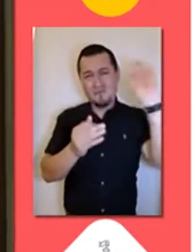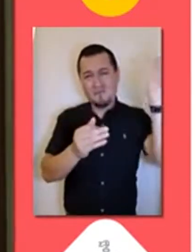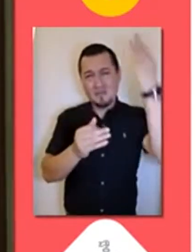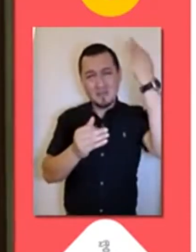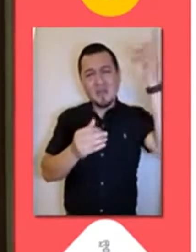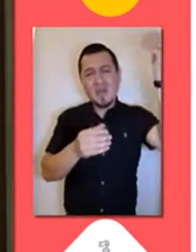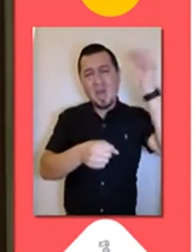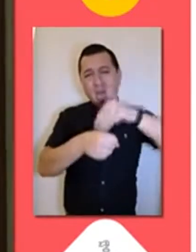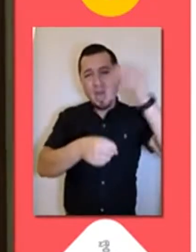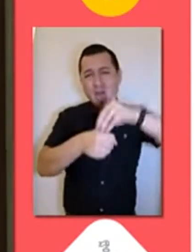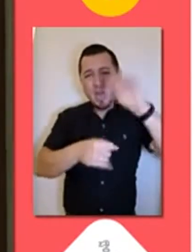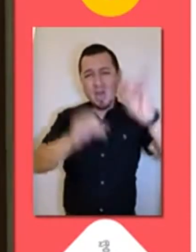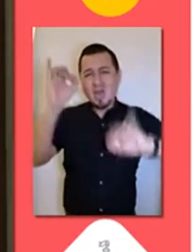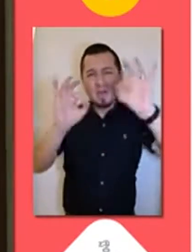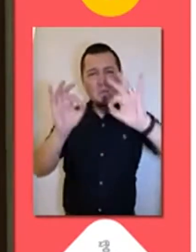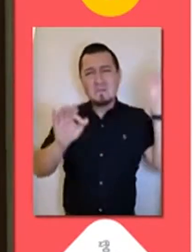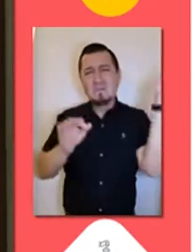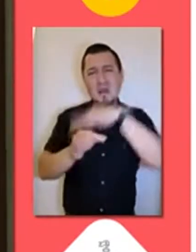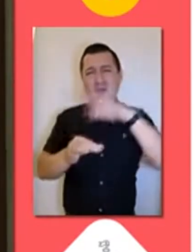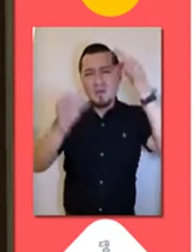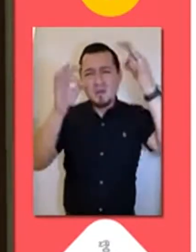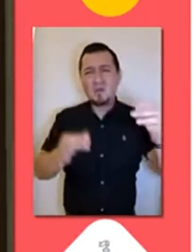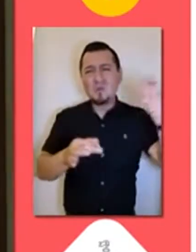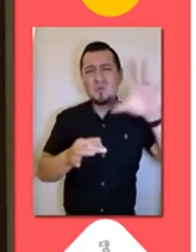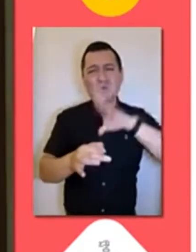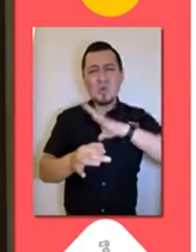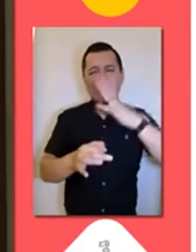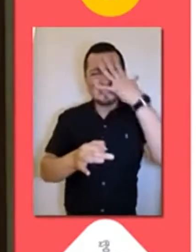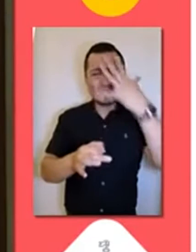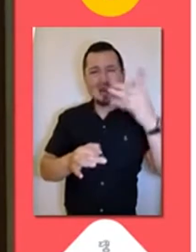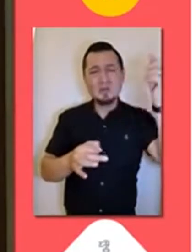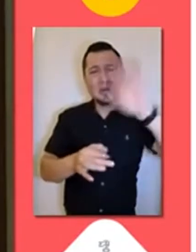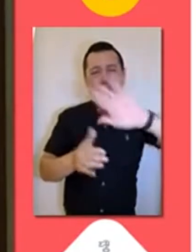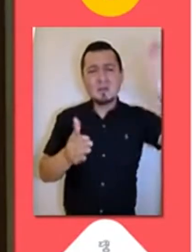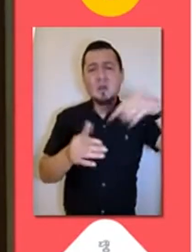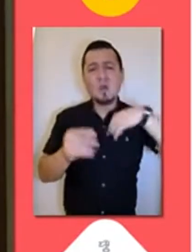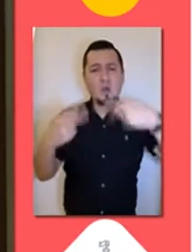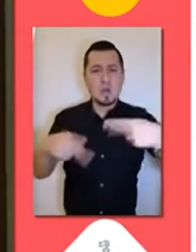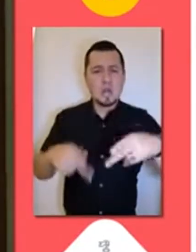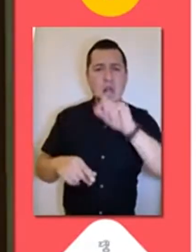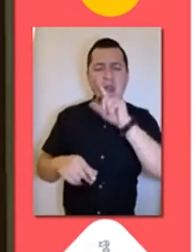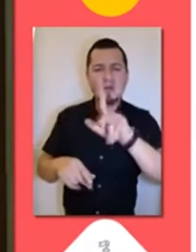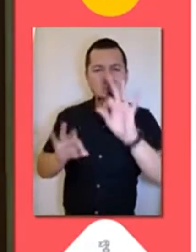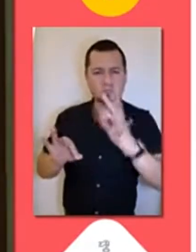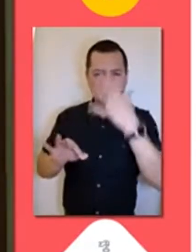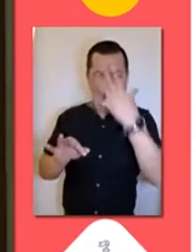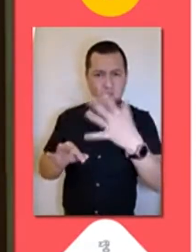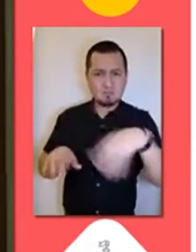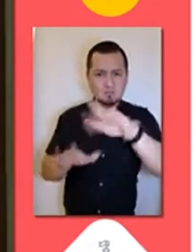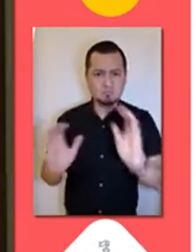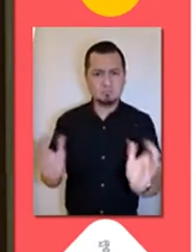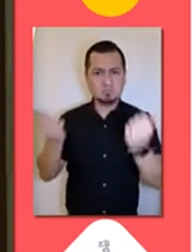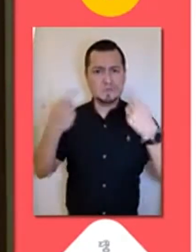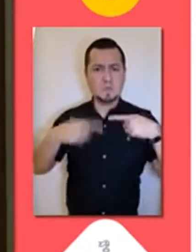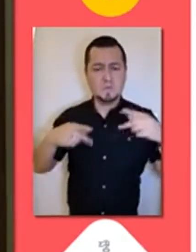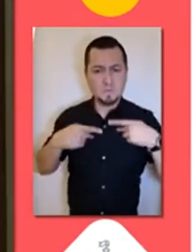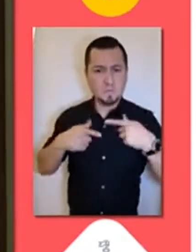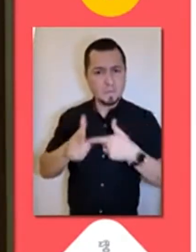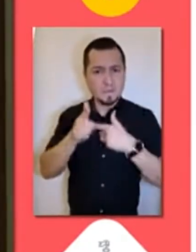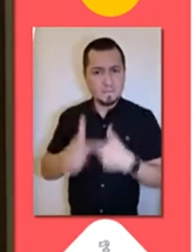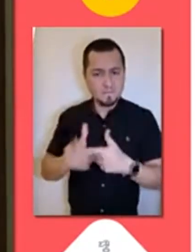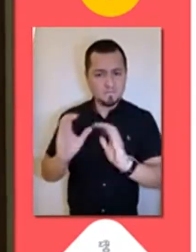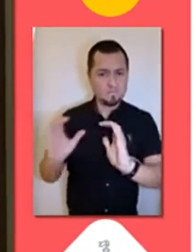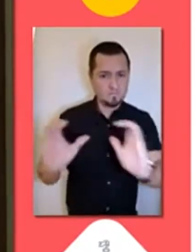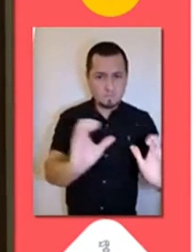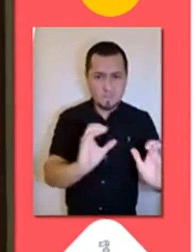el indicador específico que nos permita decir cuándo hay condiciones para regresar a clases presenciales. Esos indicadores se van a trabajar en los próximos días con la mesa